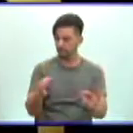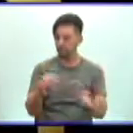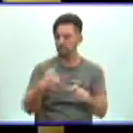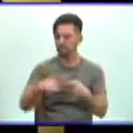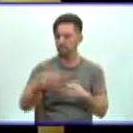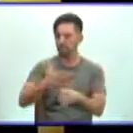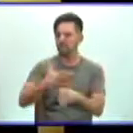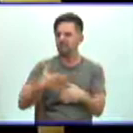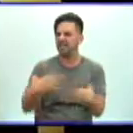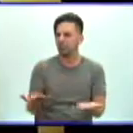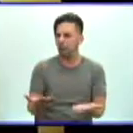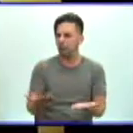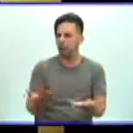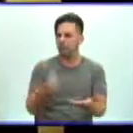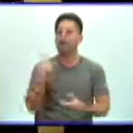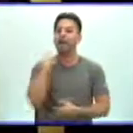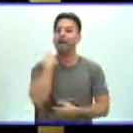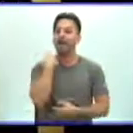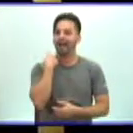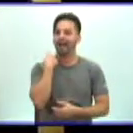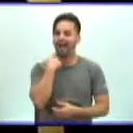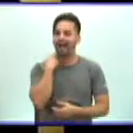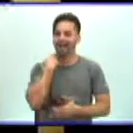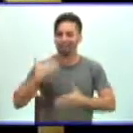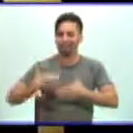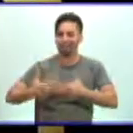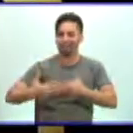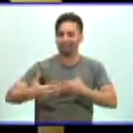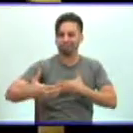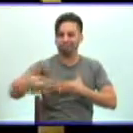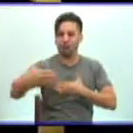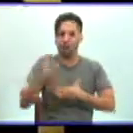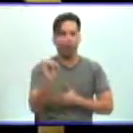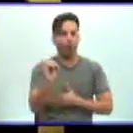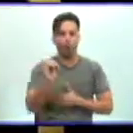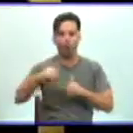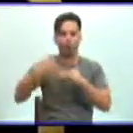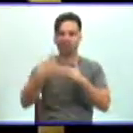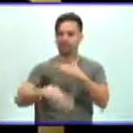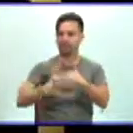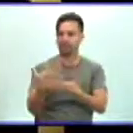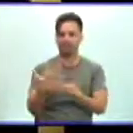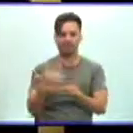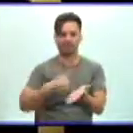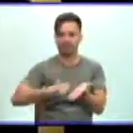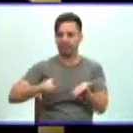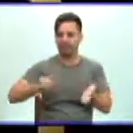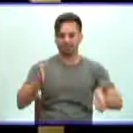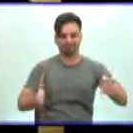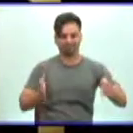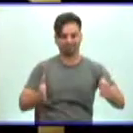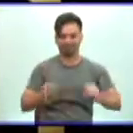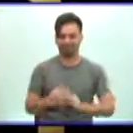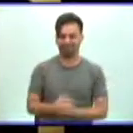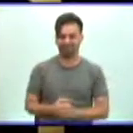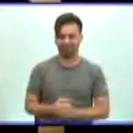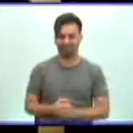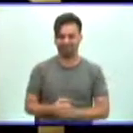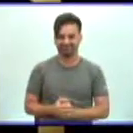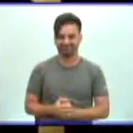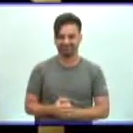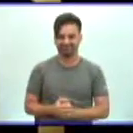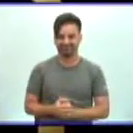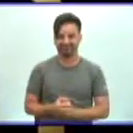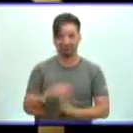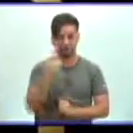de tiempo, que son los que determinan si estamos hablando de tiempo o clima. Veamos cuáles son los factores que modifican el